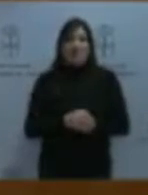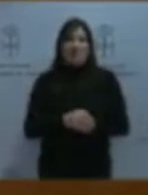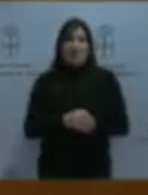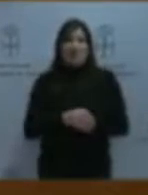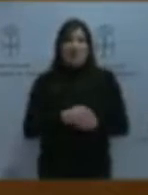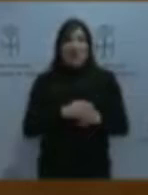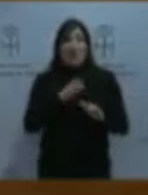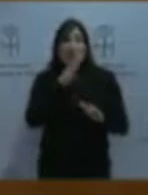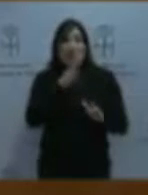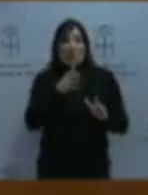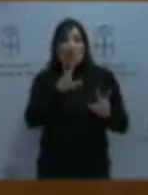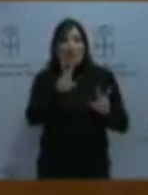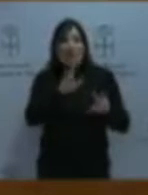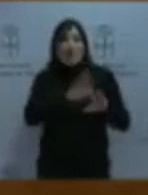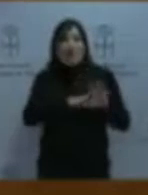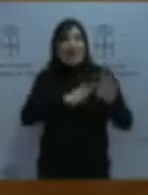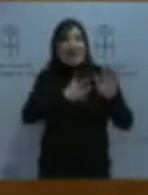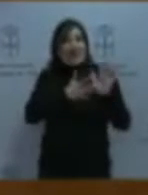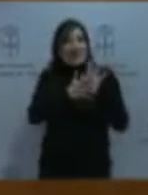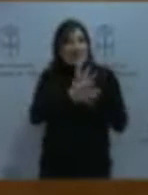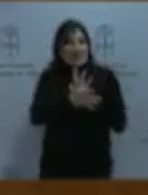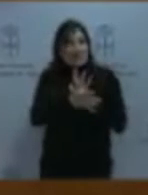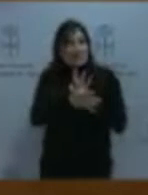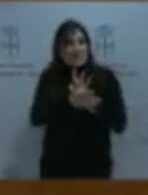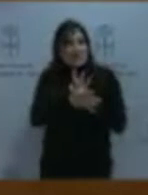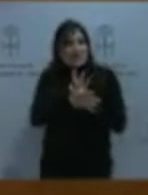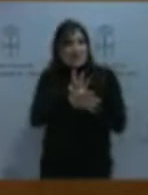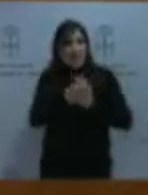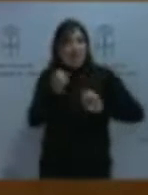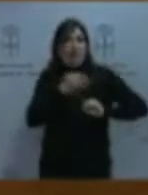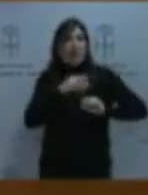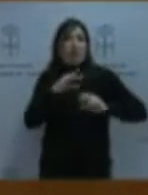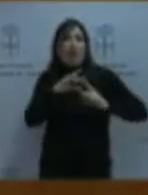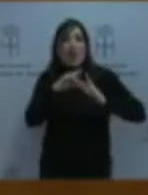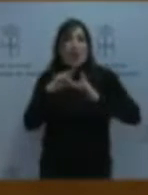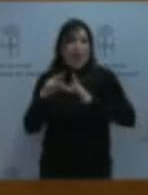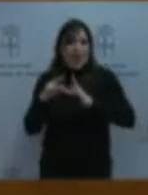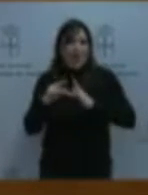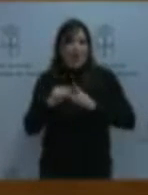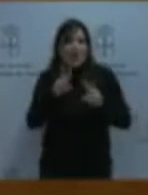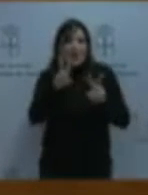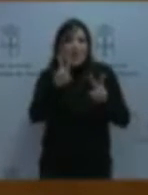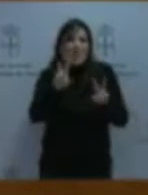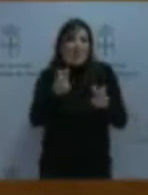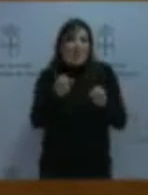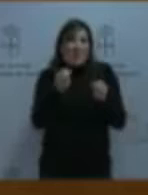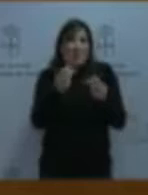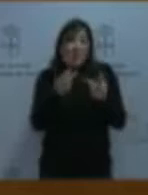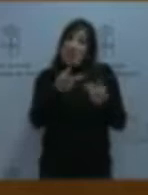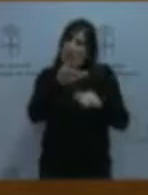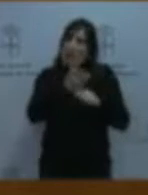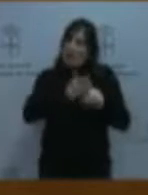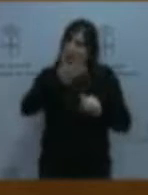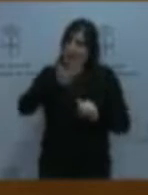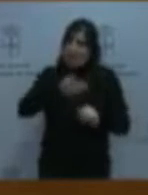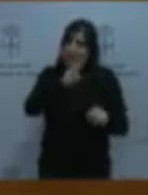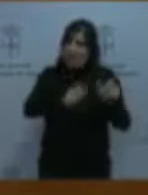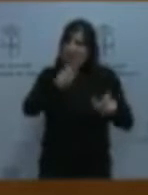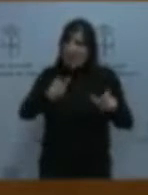tienen estos fondos LEADER para una parte, como digo, importante de la población local y del so tesiu asociativo que